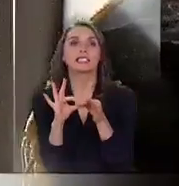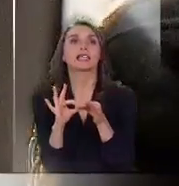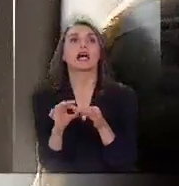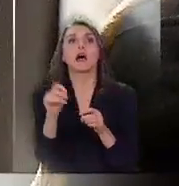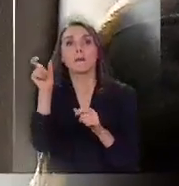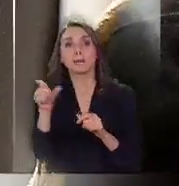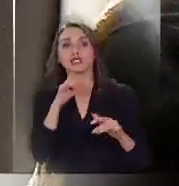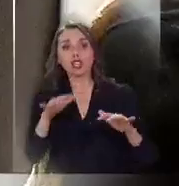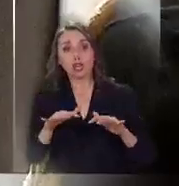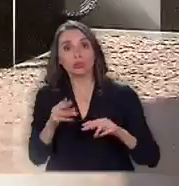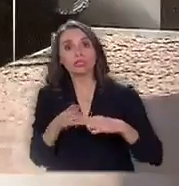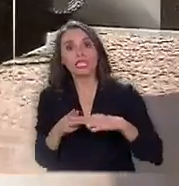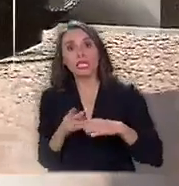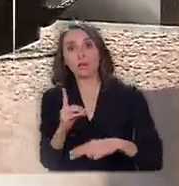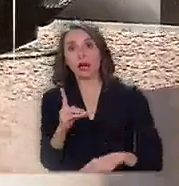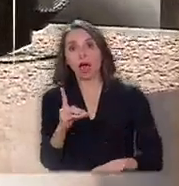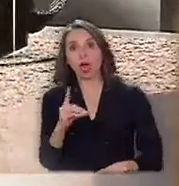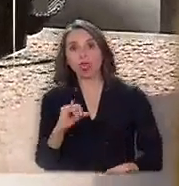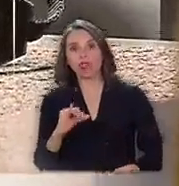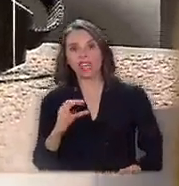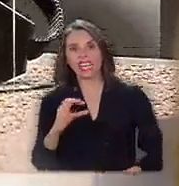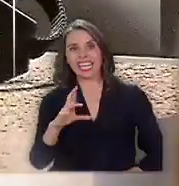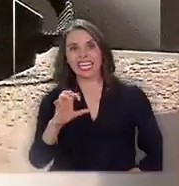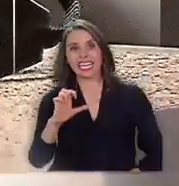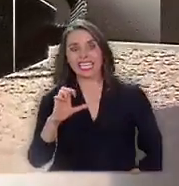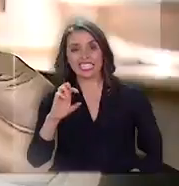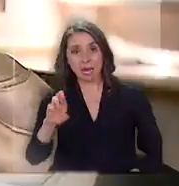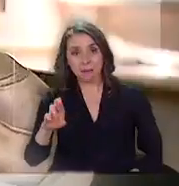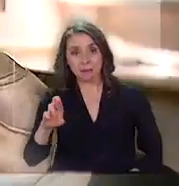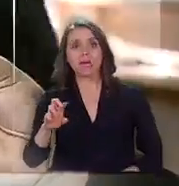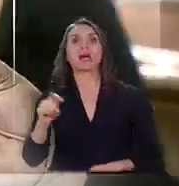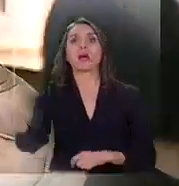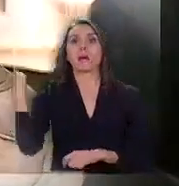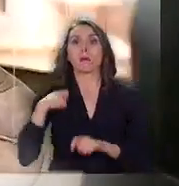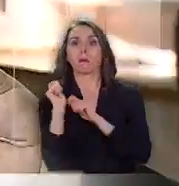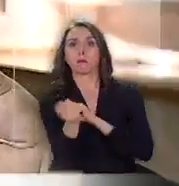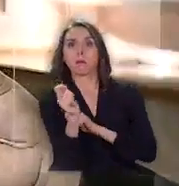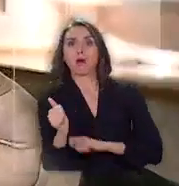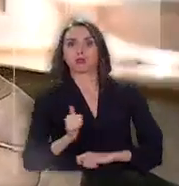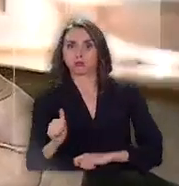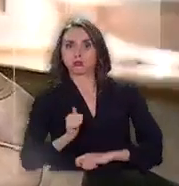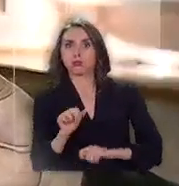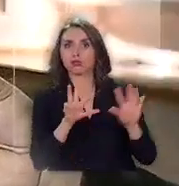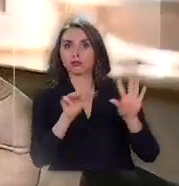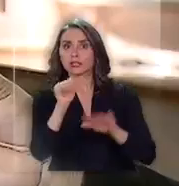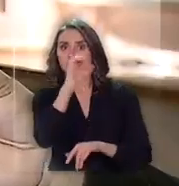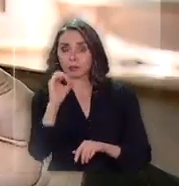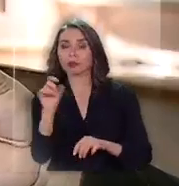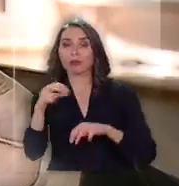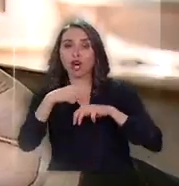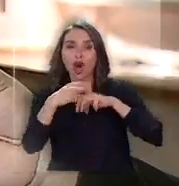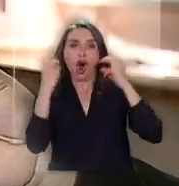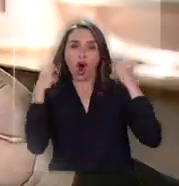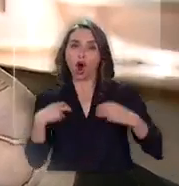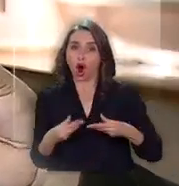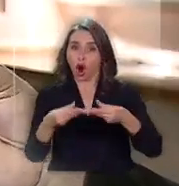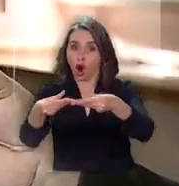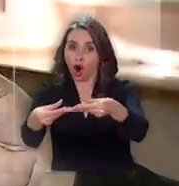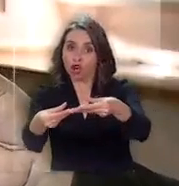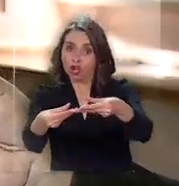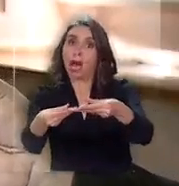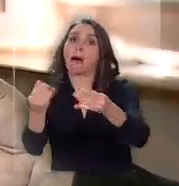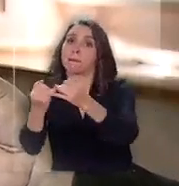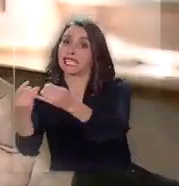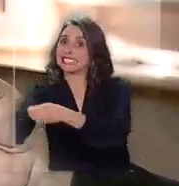usuario de la DICREP es una persona que tiene un muy buen comportamiento de pago. El 96% de las personas que empeñan en DICREP pagan sus préstamos